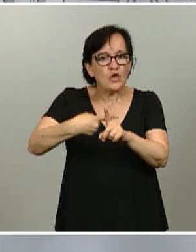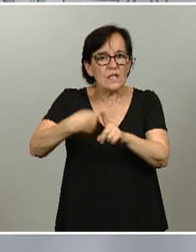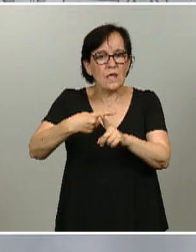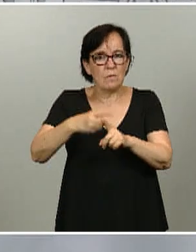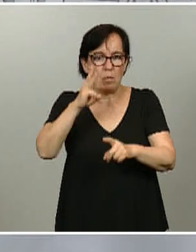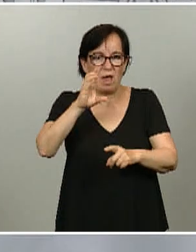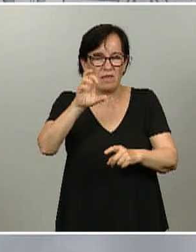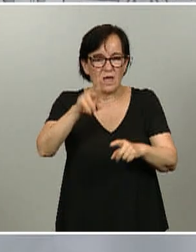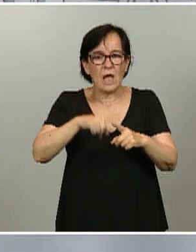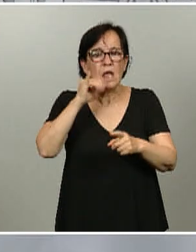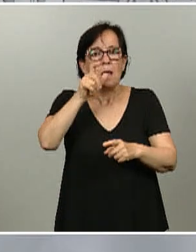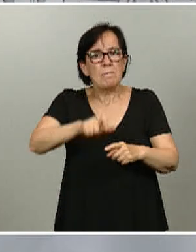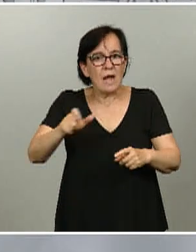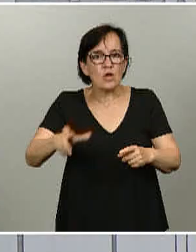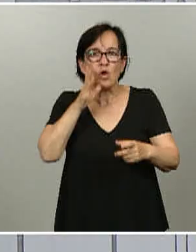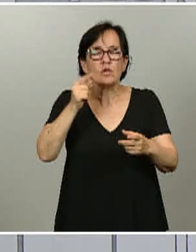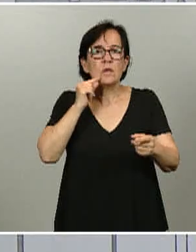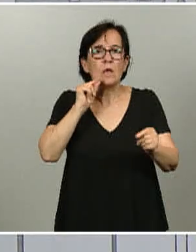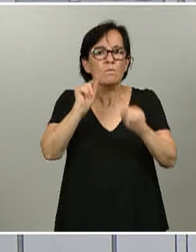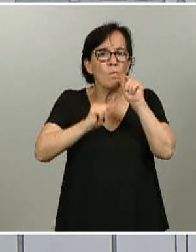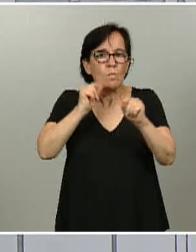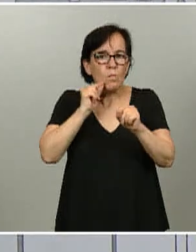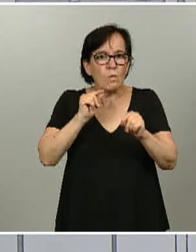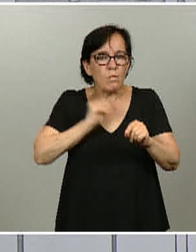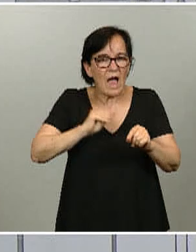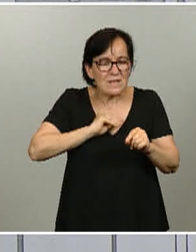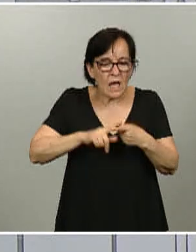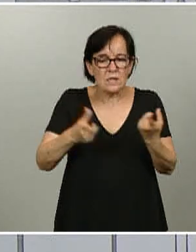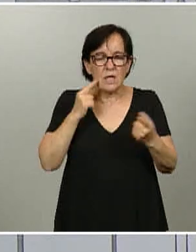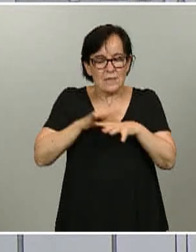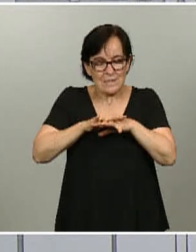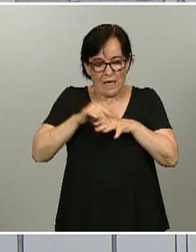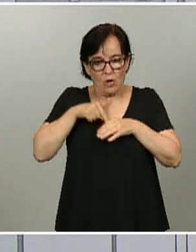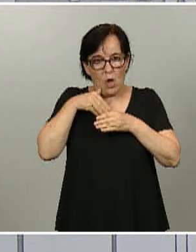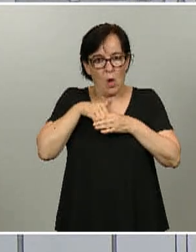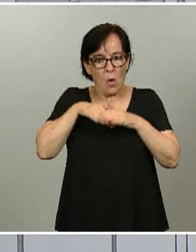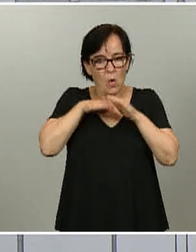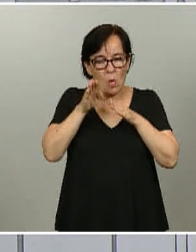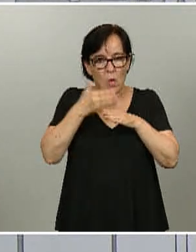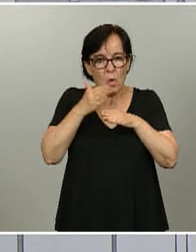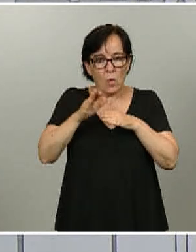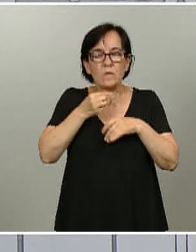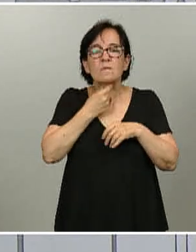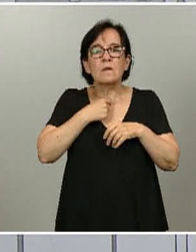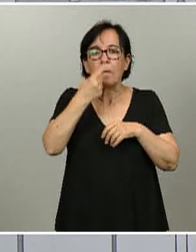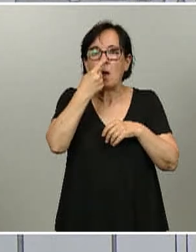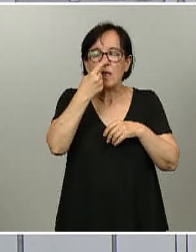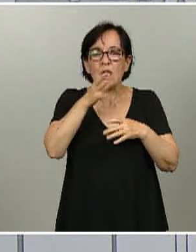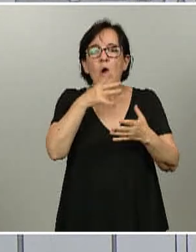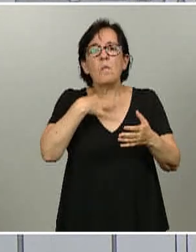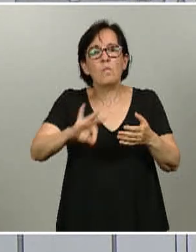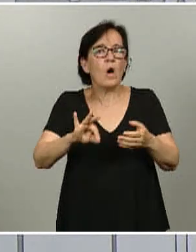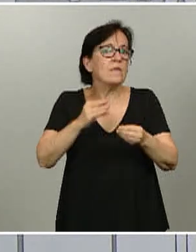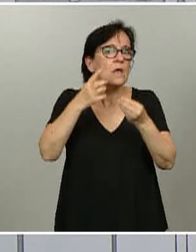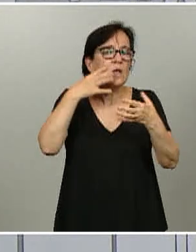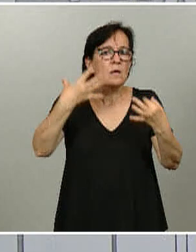una importante carga vírica y de ahí que siga habiendo tejido residual en virus, en narizofaringe? ¿O hay alguna posibilidad real de que sigan